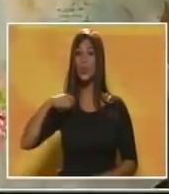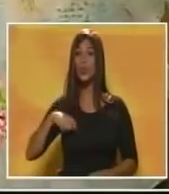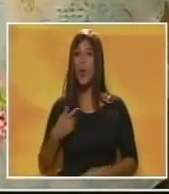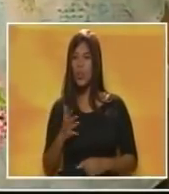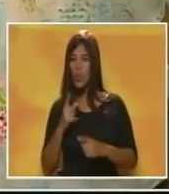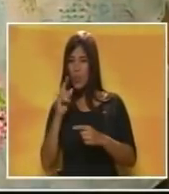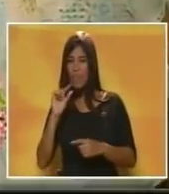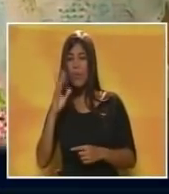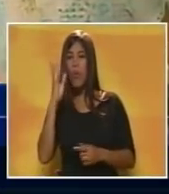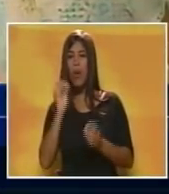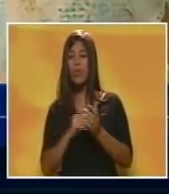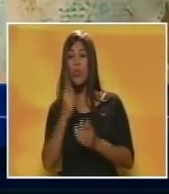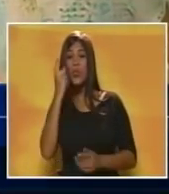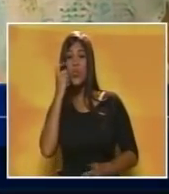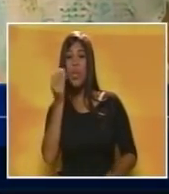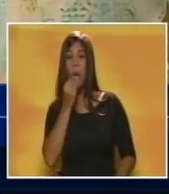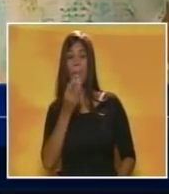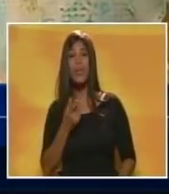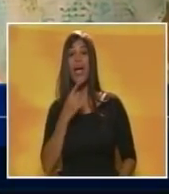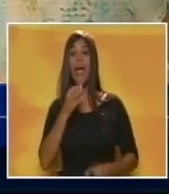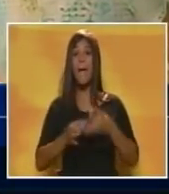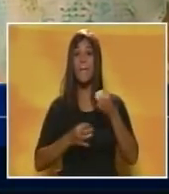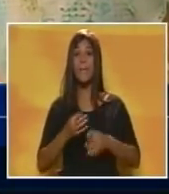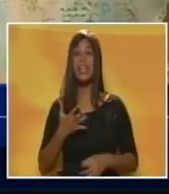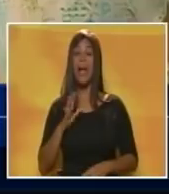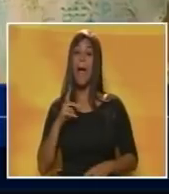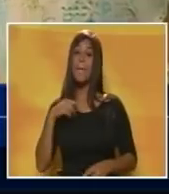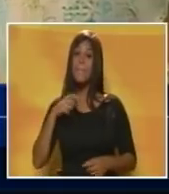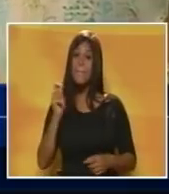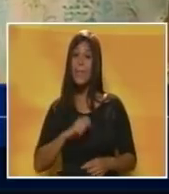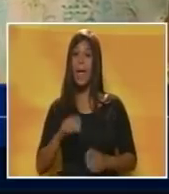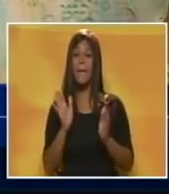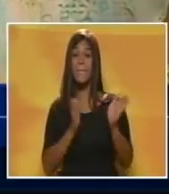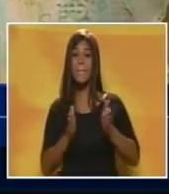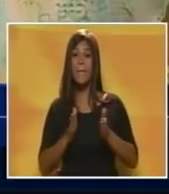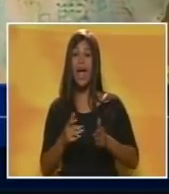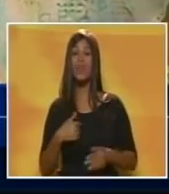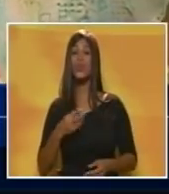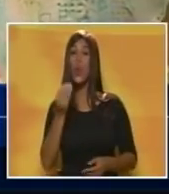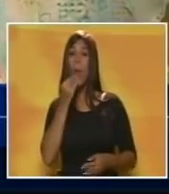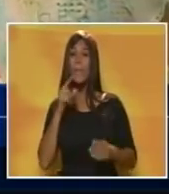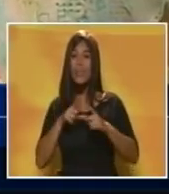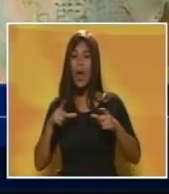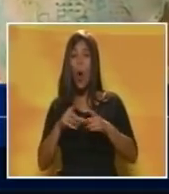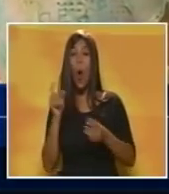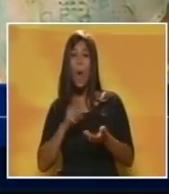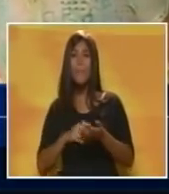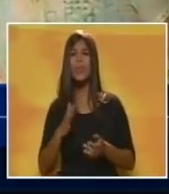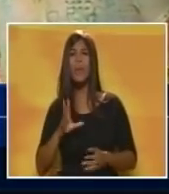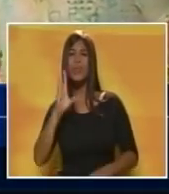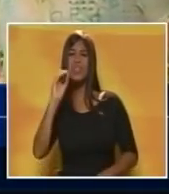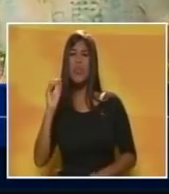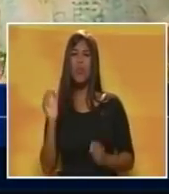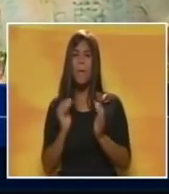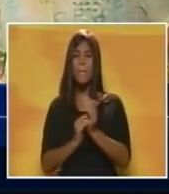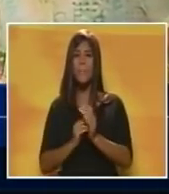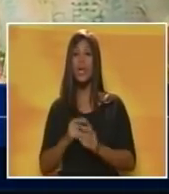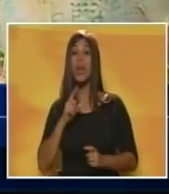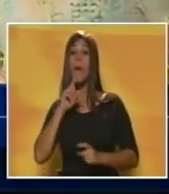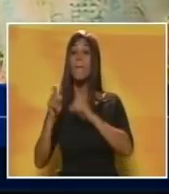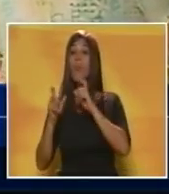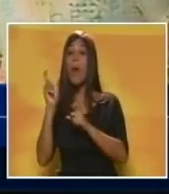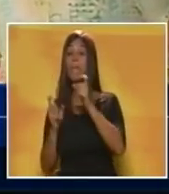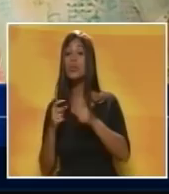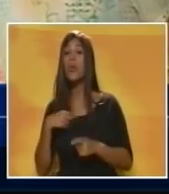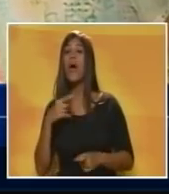para cubrir un día de alimentación, pues aseguran que hasta el mes de marzo la canasta alimentaria superaba los 500.000 bolívares. Consultamos con los ciudadanos para